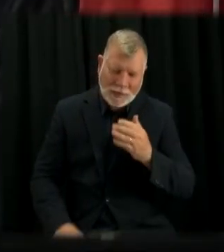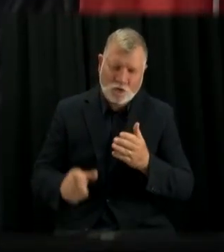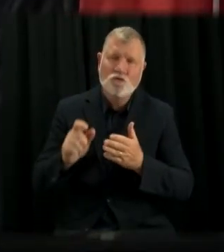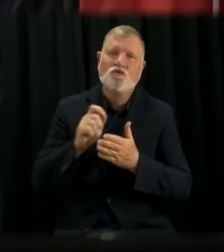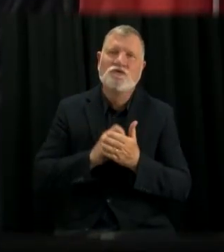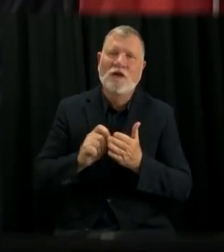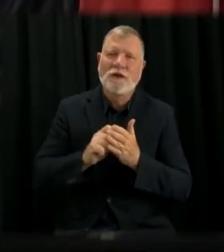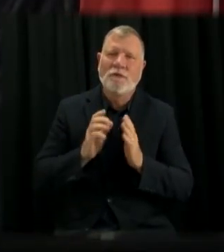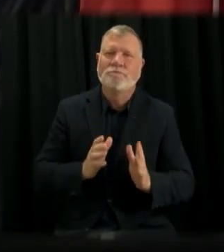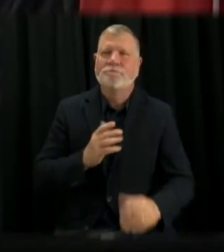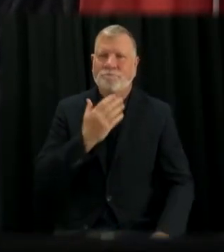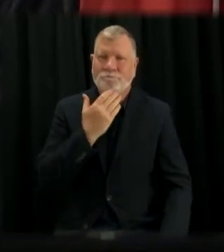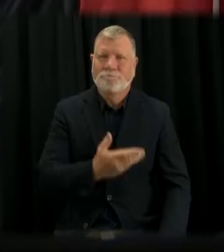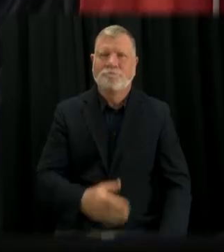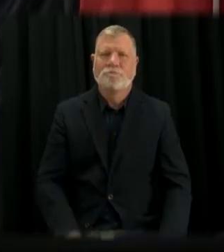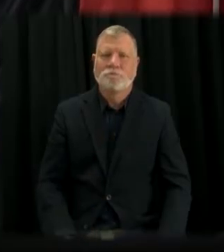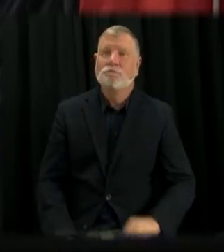secretario.